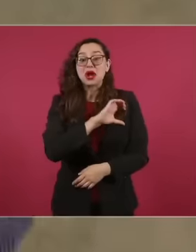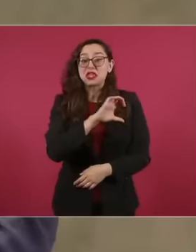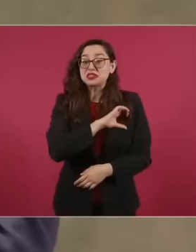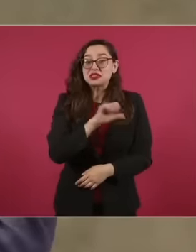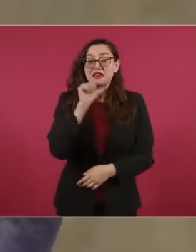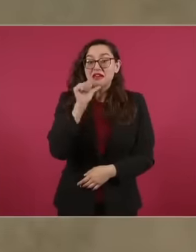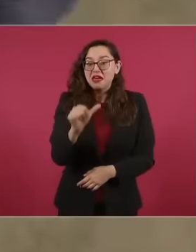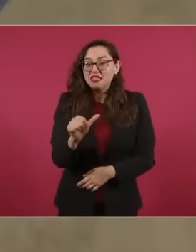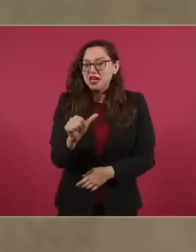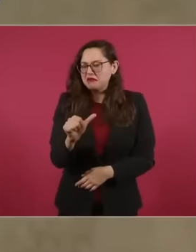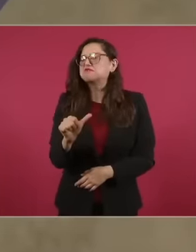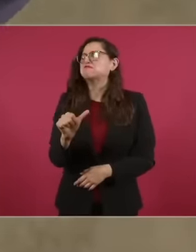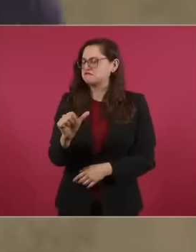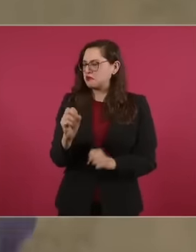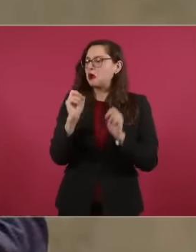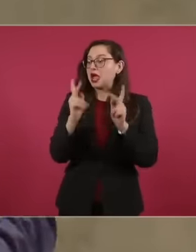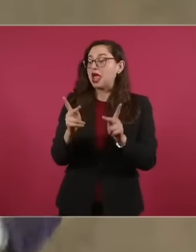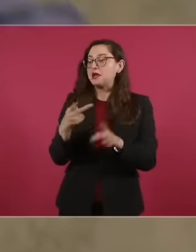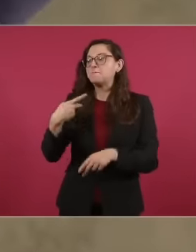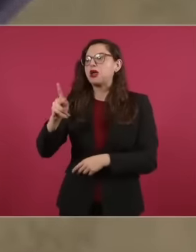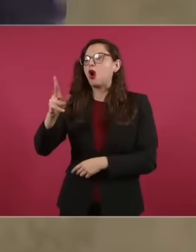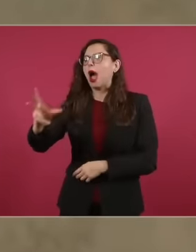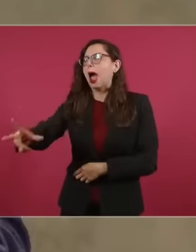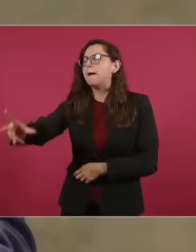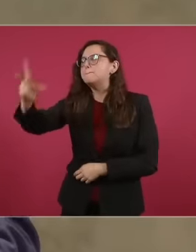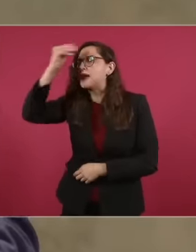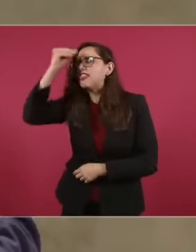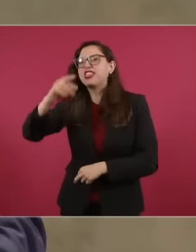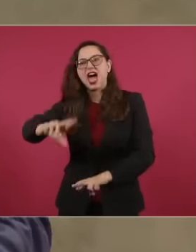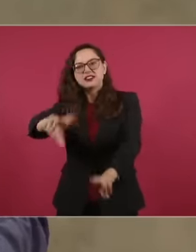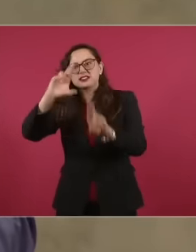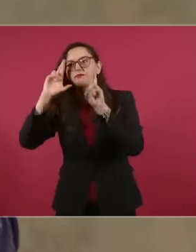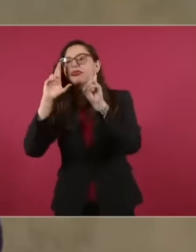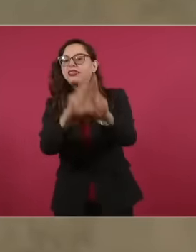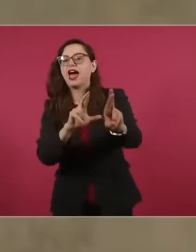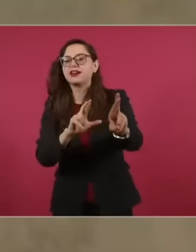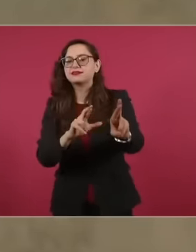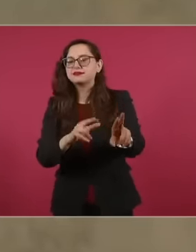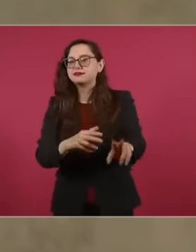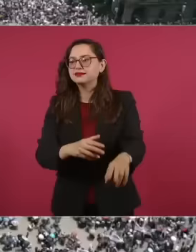que aprender a respetarlo, cuando menos.